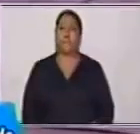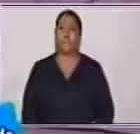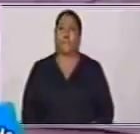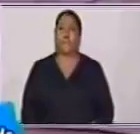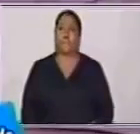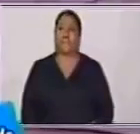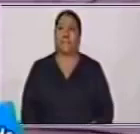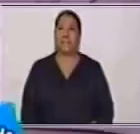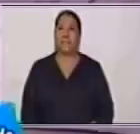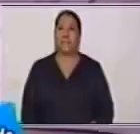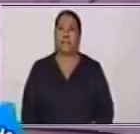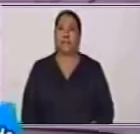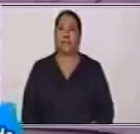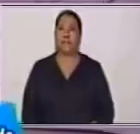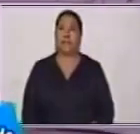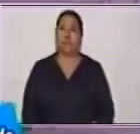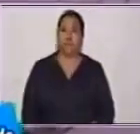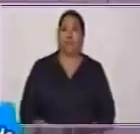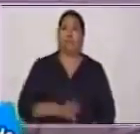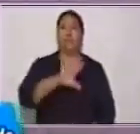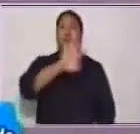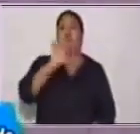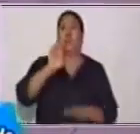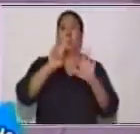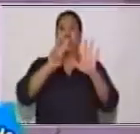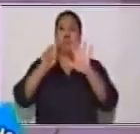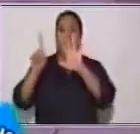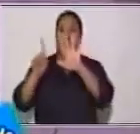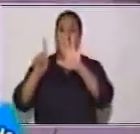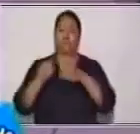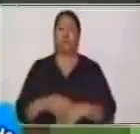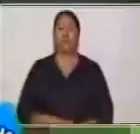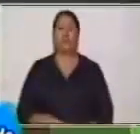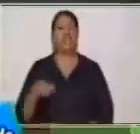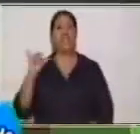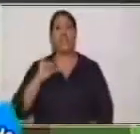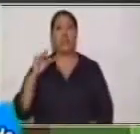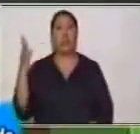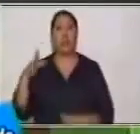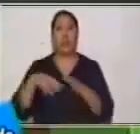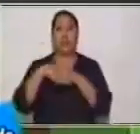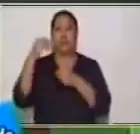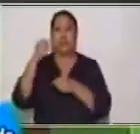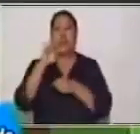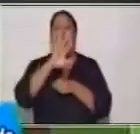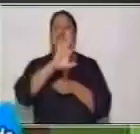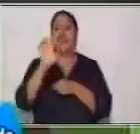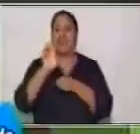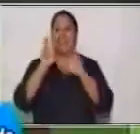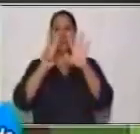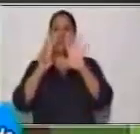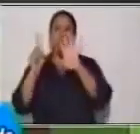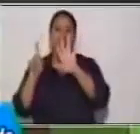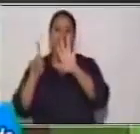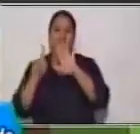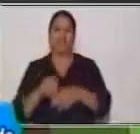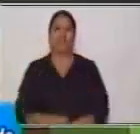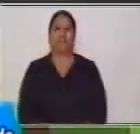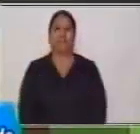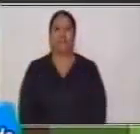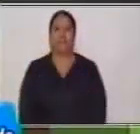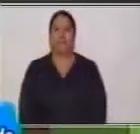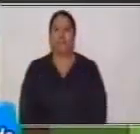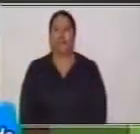7 y 5, 576, es igual a 576.